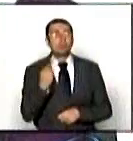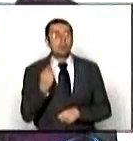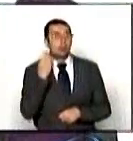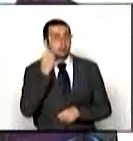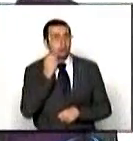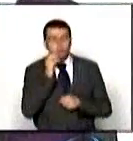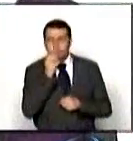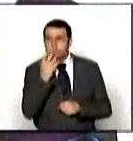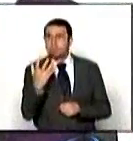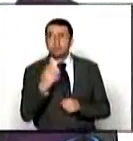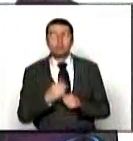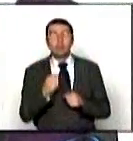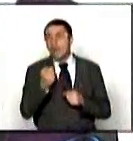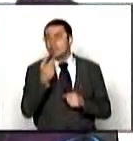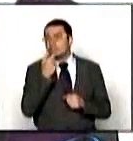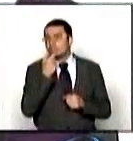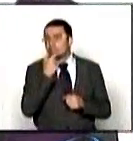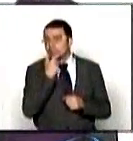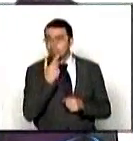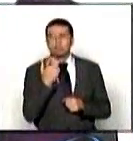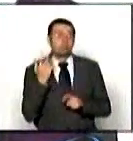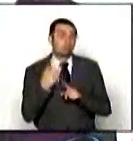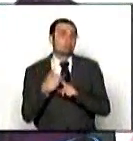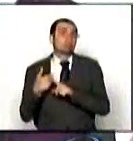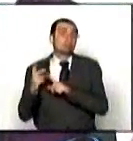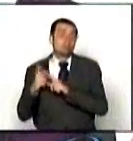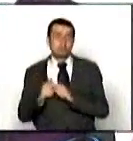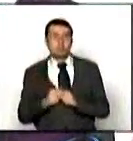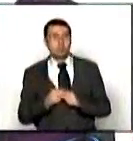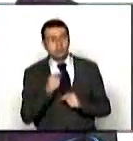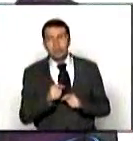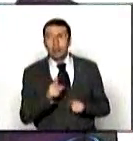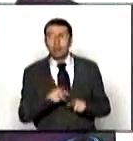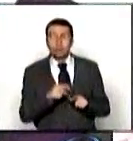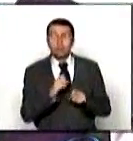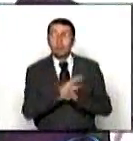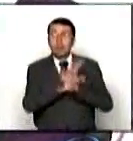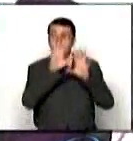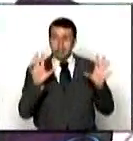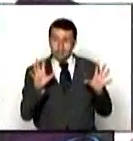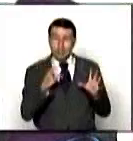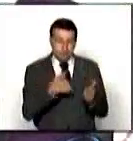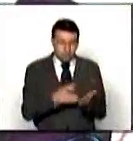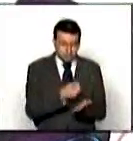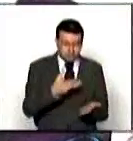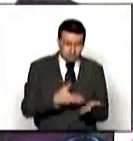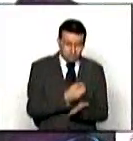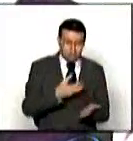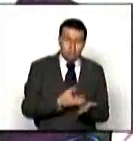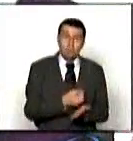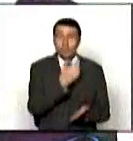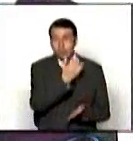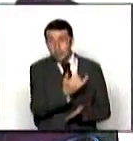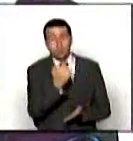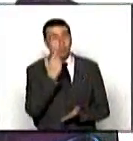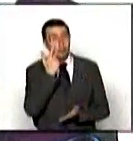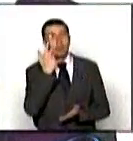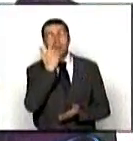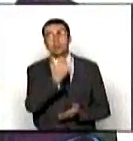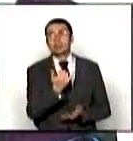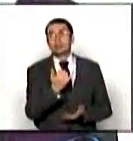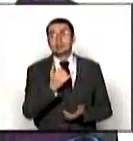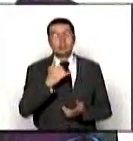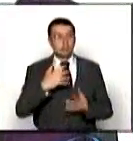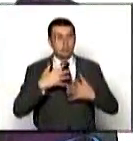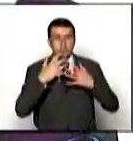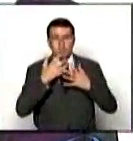hechas de la industria con grandes cantidades de azúcar, estos cereales de desayuno que vienen con los muñequitos del tigre, del elefante, que son